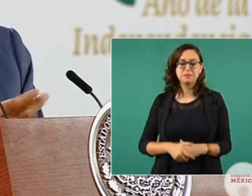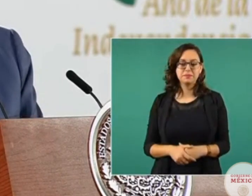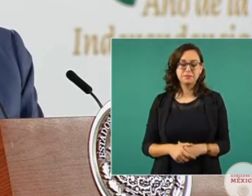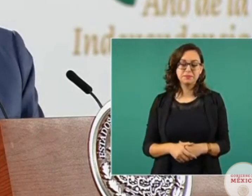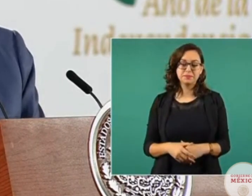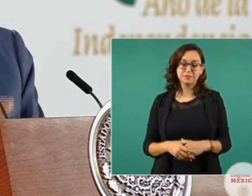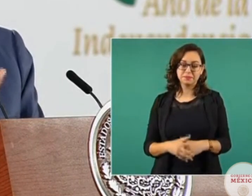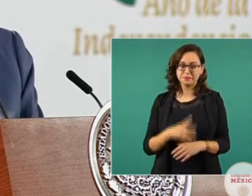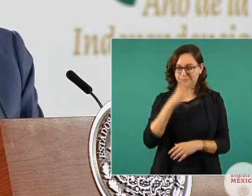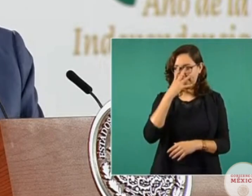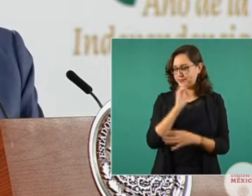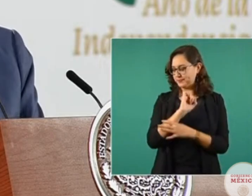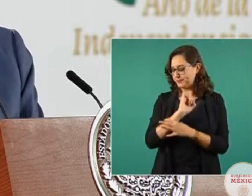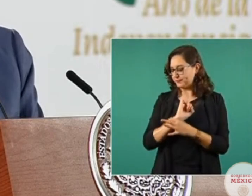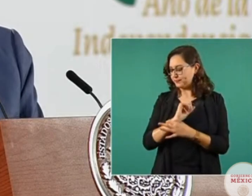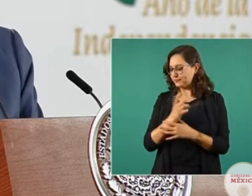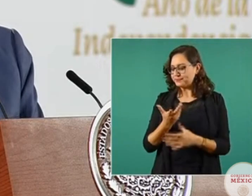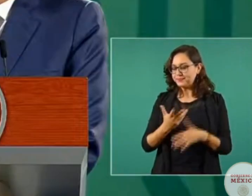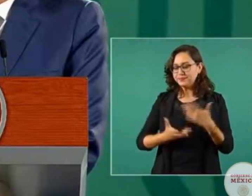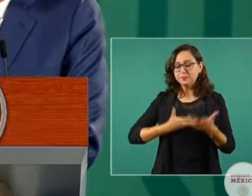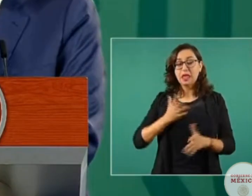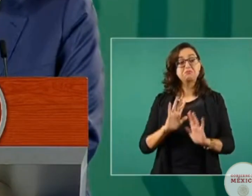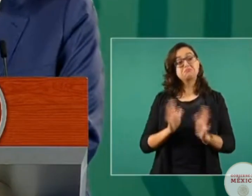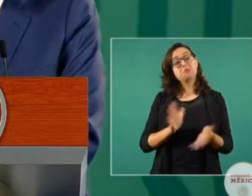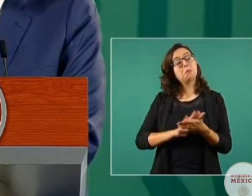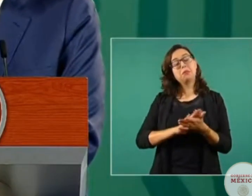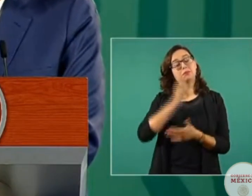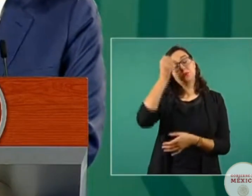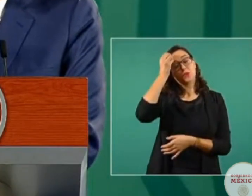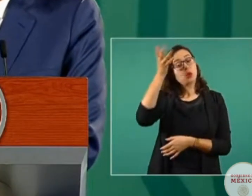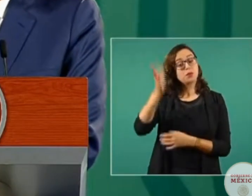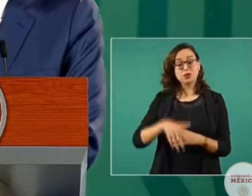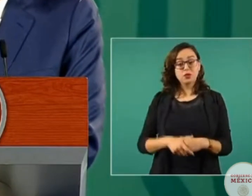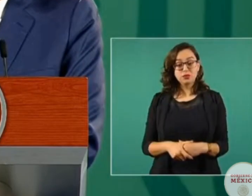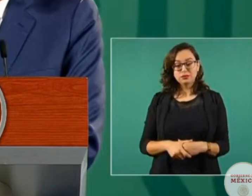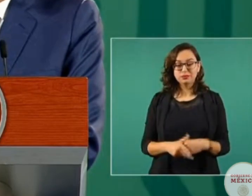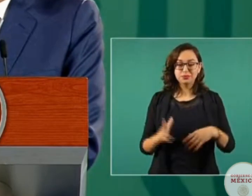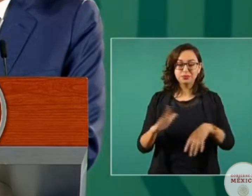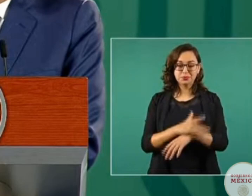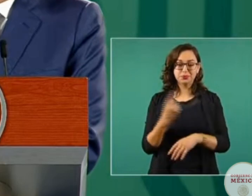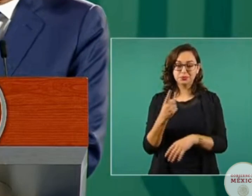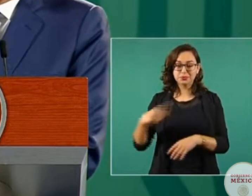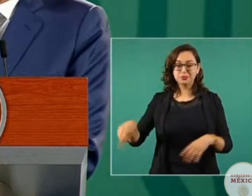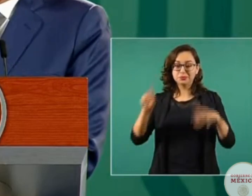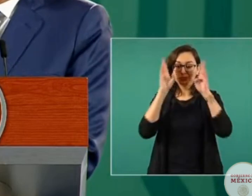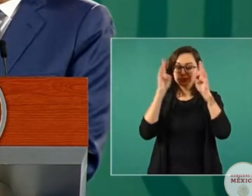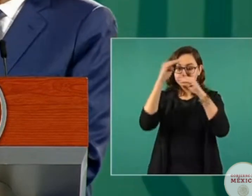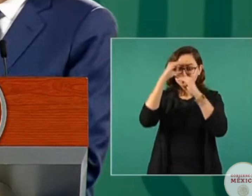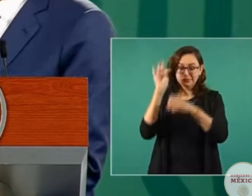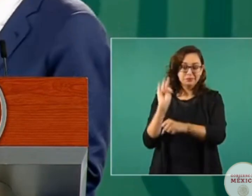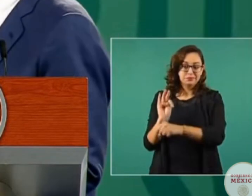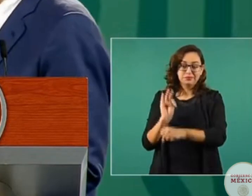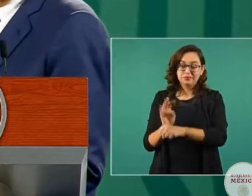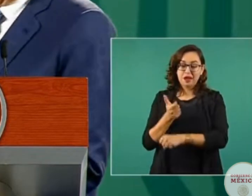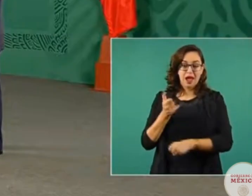porque les da pena, les da vergüenza, porque son defensores del bloque conservador, y todo